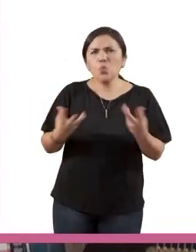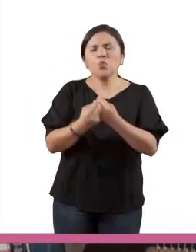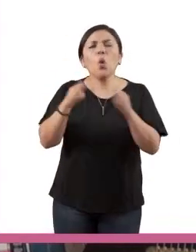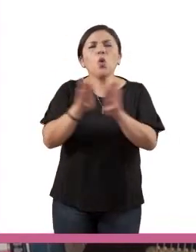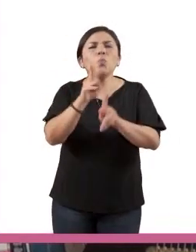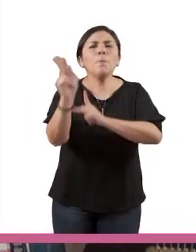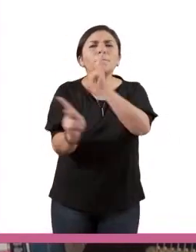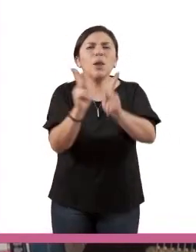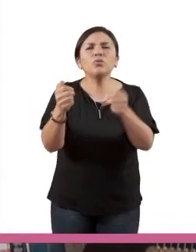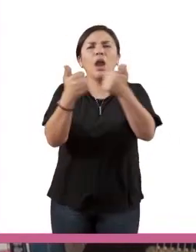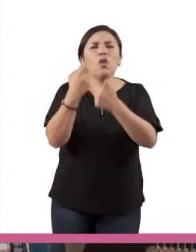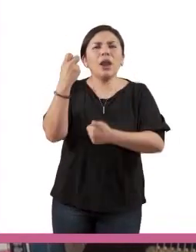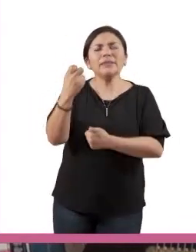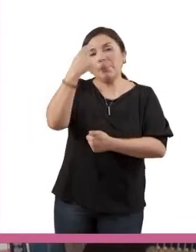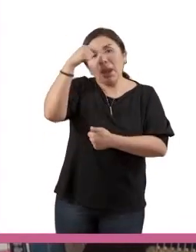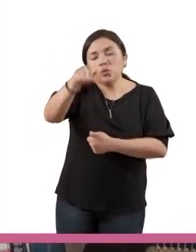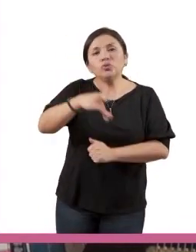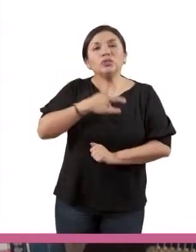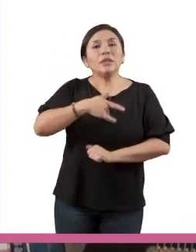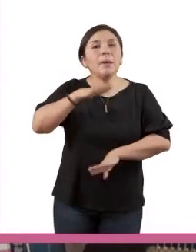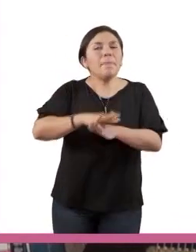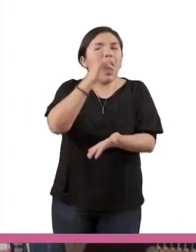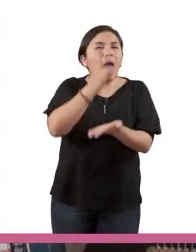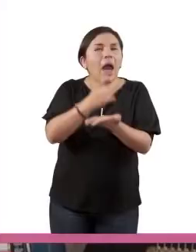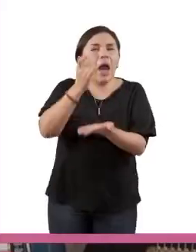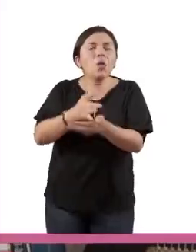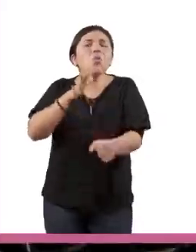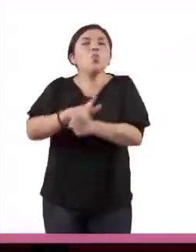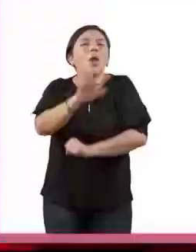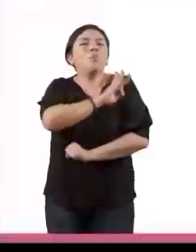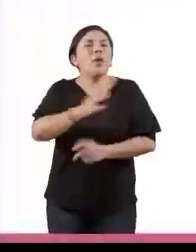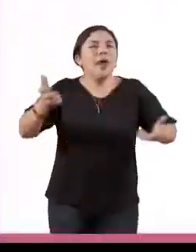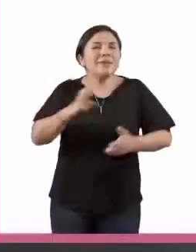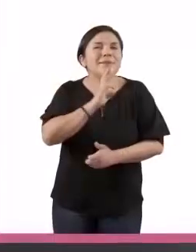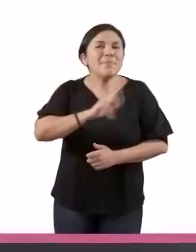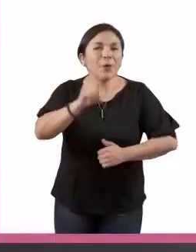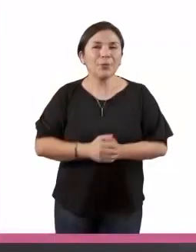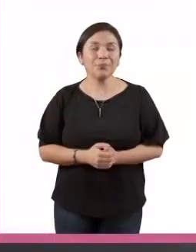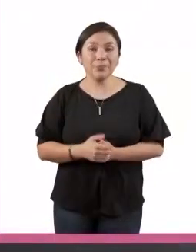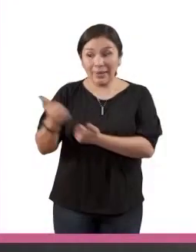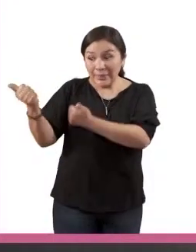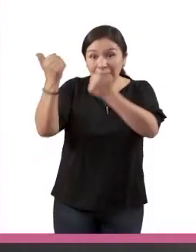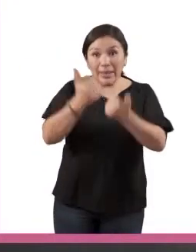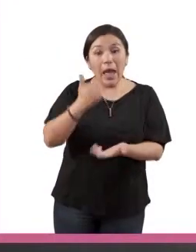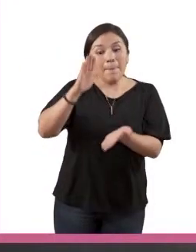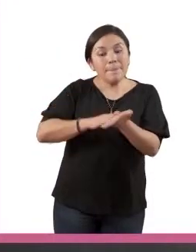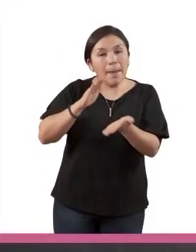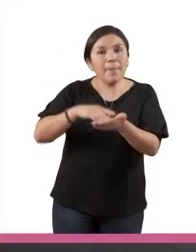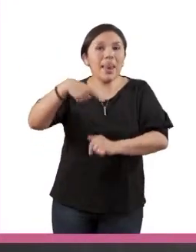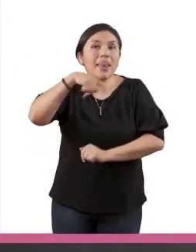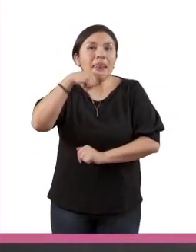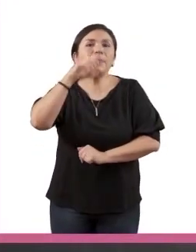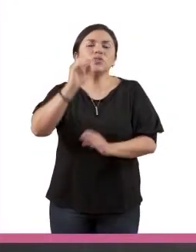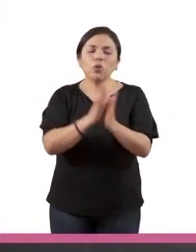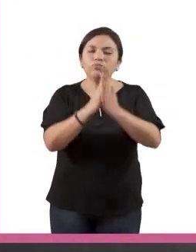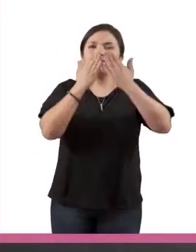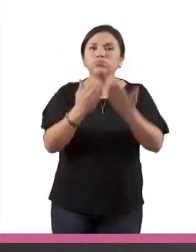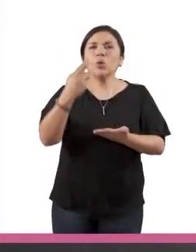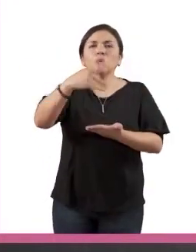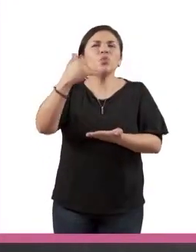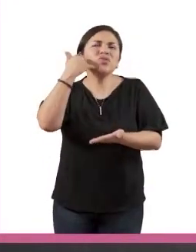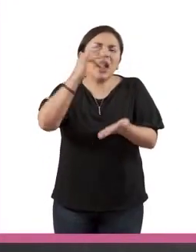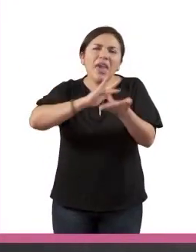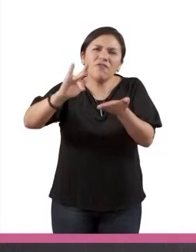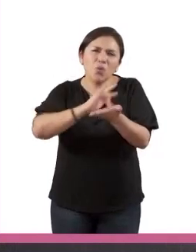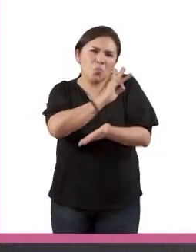un cuestionario de aptitudes para que nos ayude a identificar en qué la rifamos. Corre por papel y lápiz, o si prefieres, abre las notas de tu celular